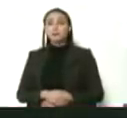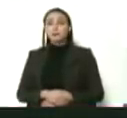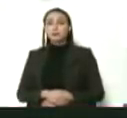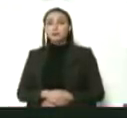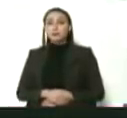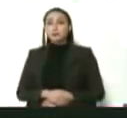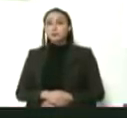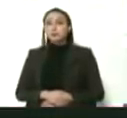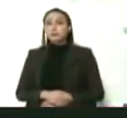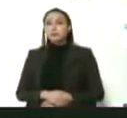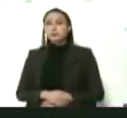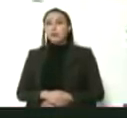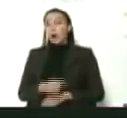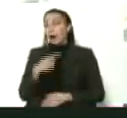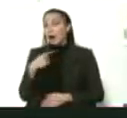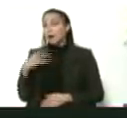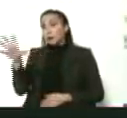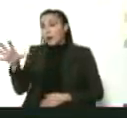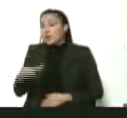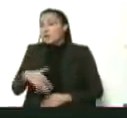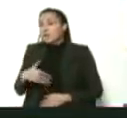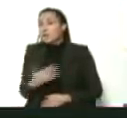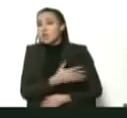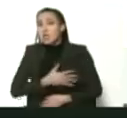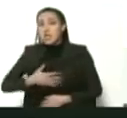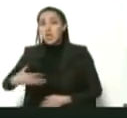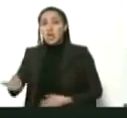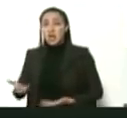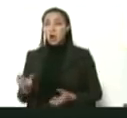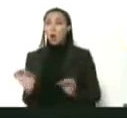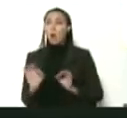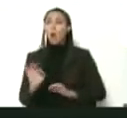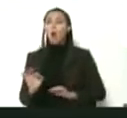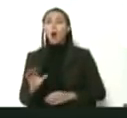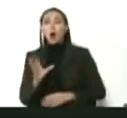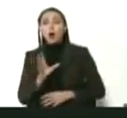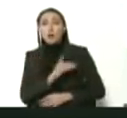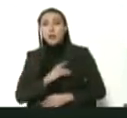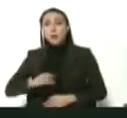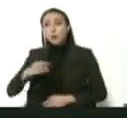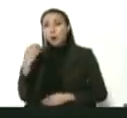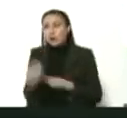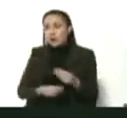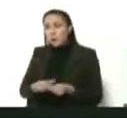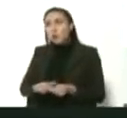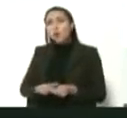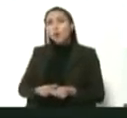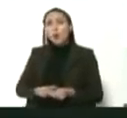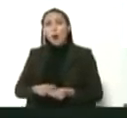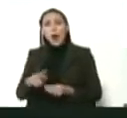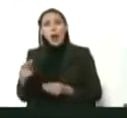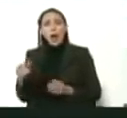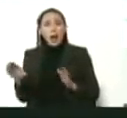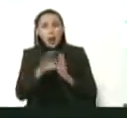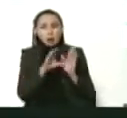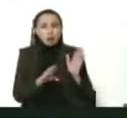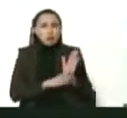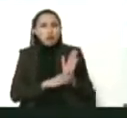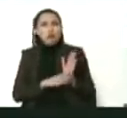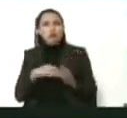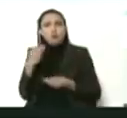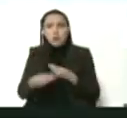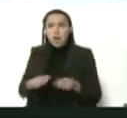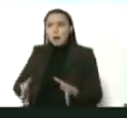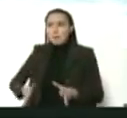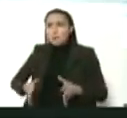No cuando le conviene al país, o por la democracia, o jugando limpio la Constitución, para ganar